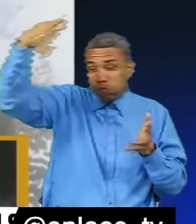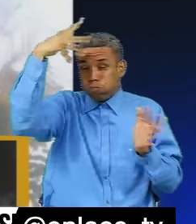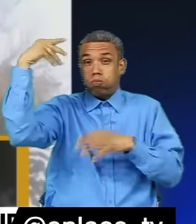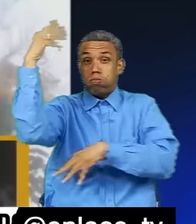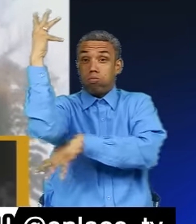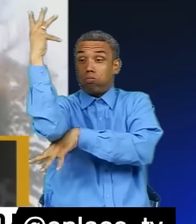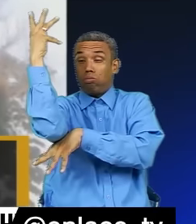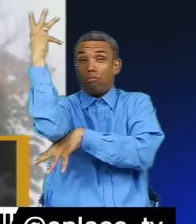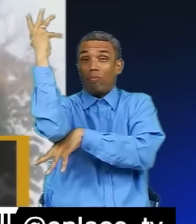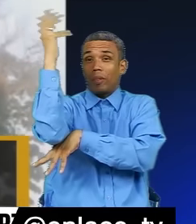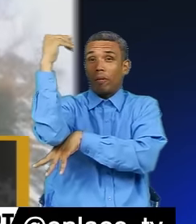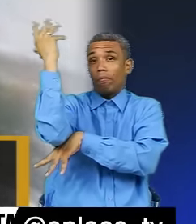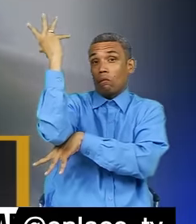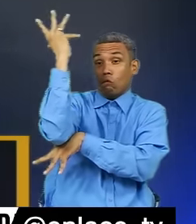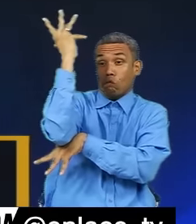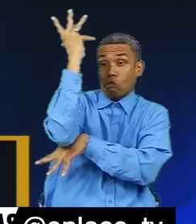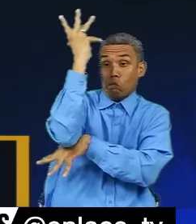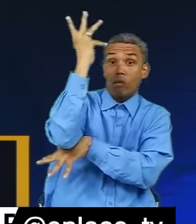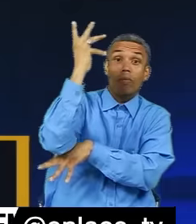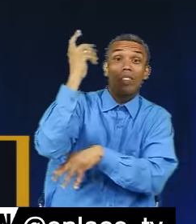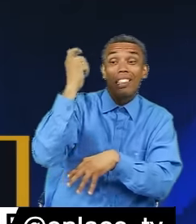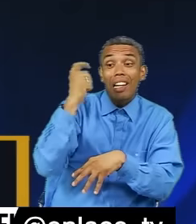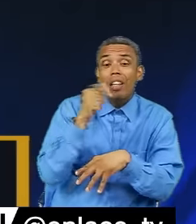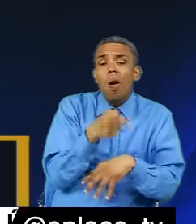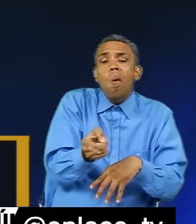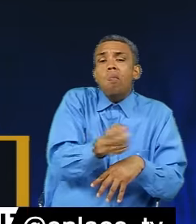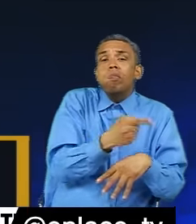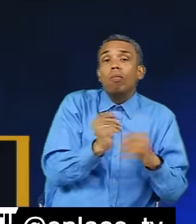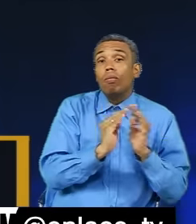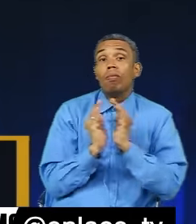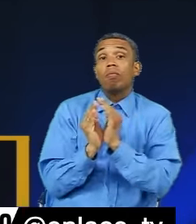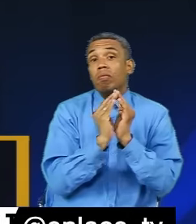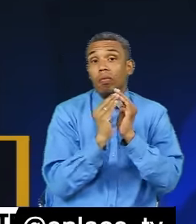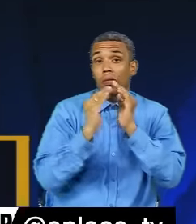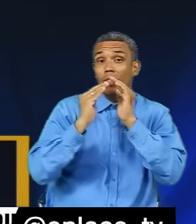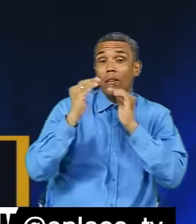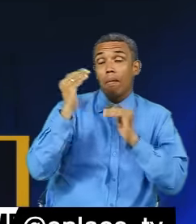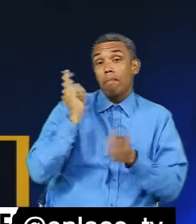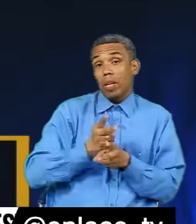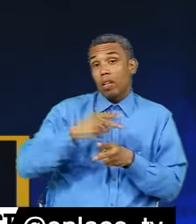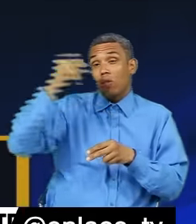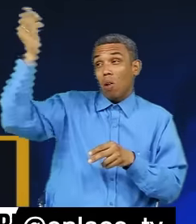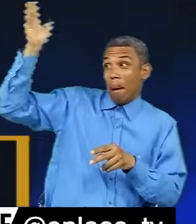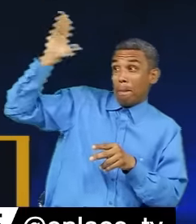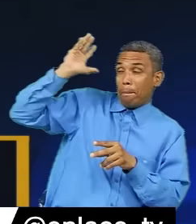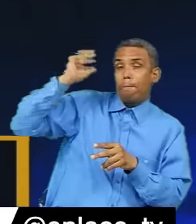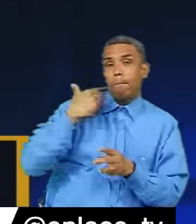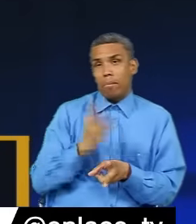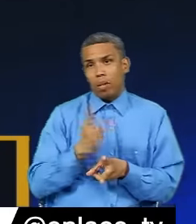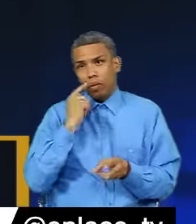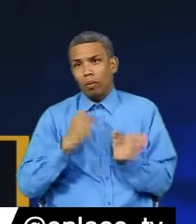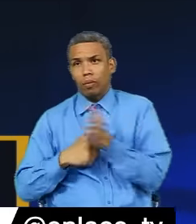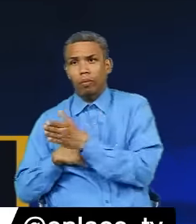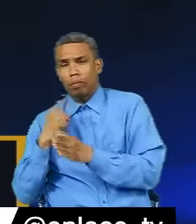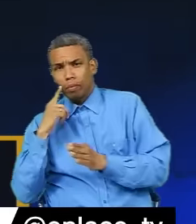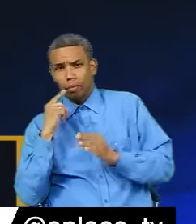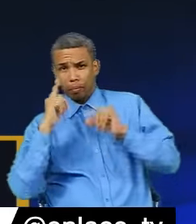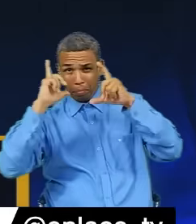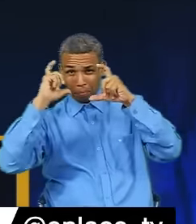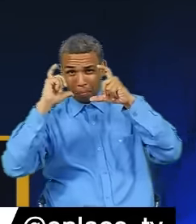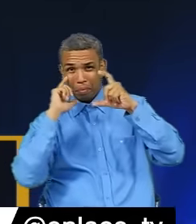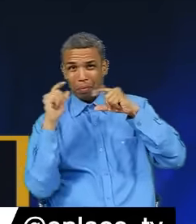a punto de caer. Y en el barrio Las Granjas, una líder tomó estas imágenes asegurando que el paso de volquetas por este